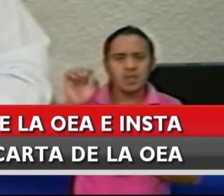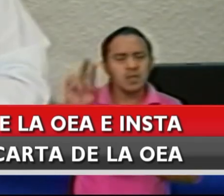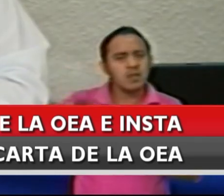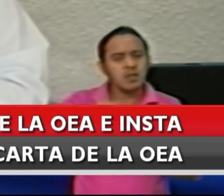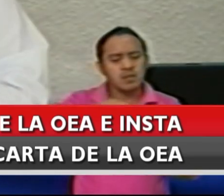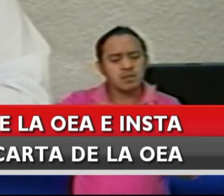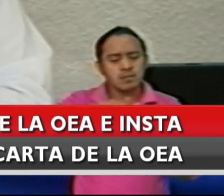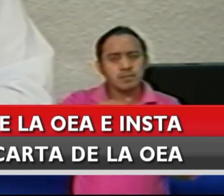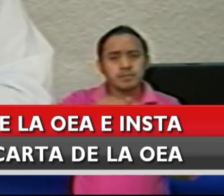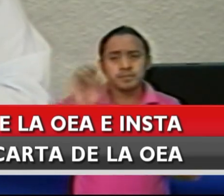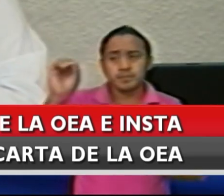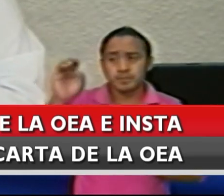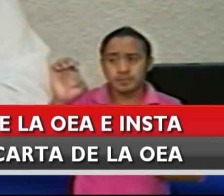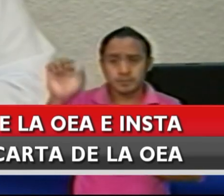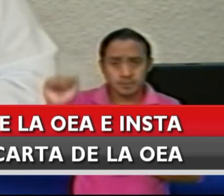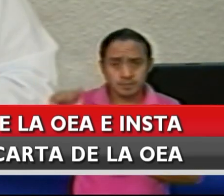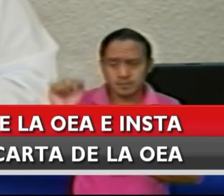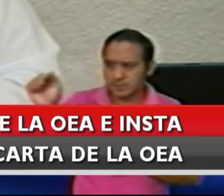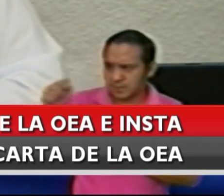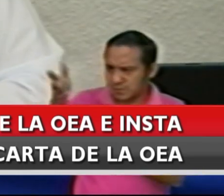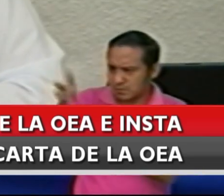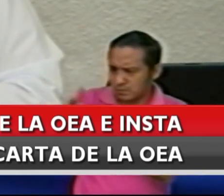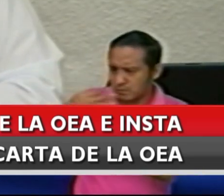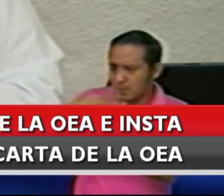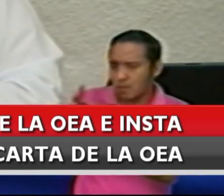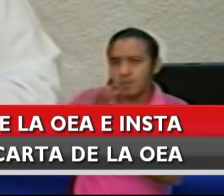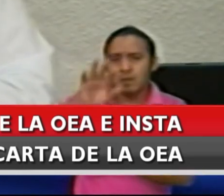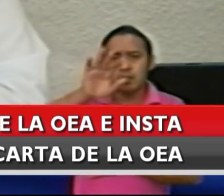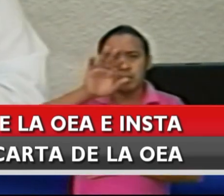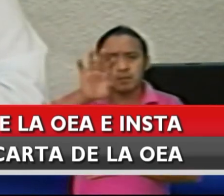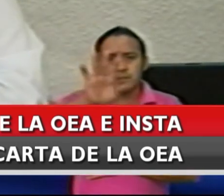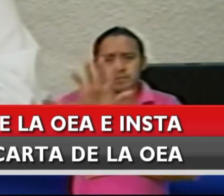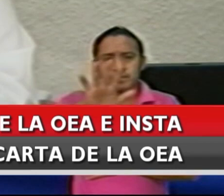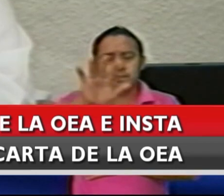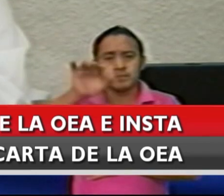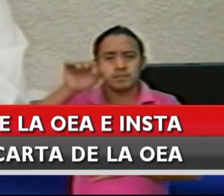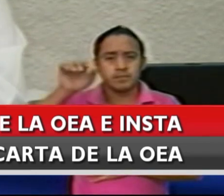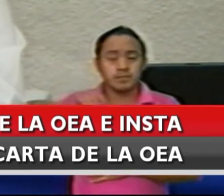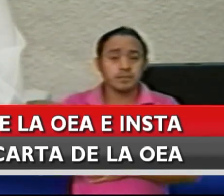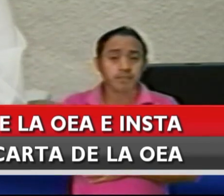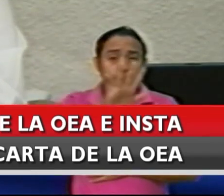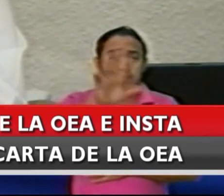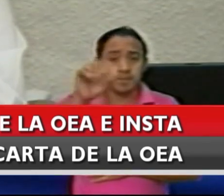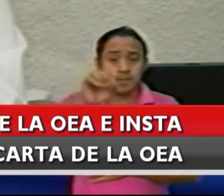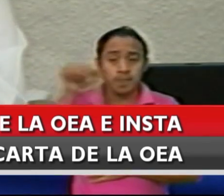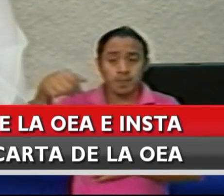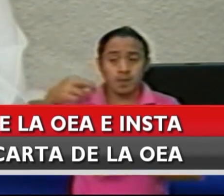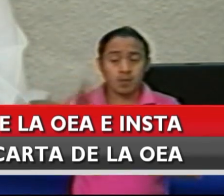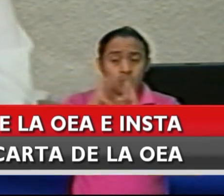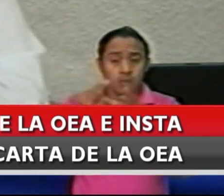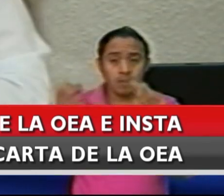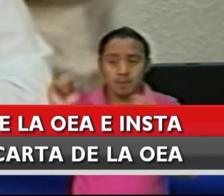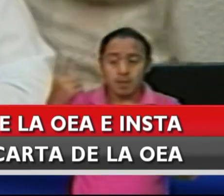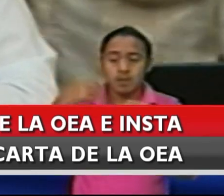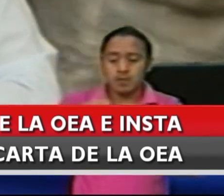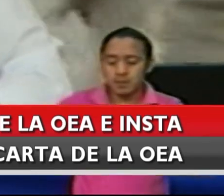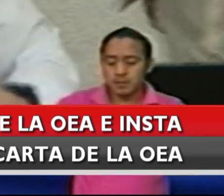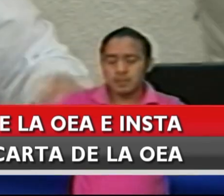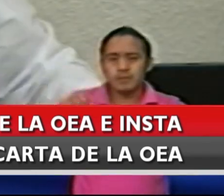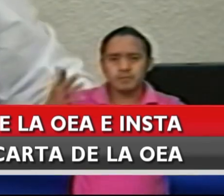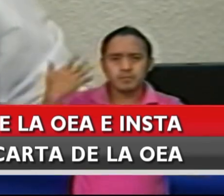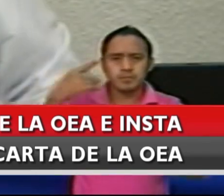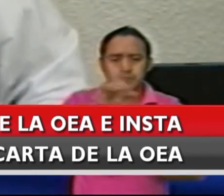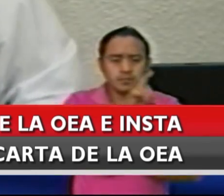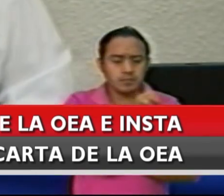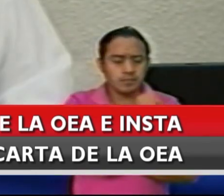los Estados Americanos en su 51º periodo ordinario de sesiones celebrada del 10